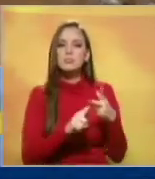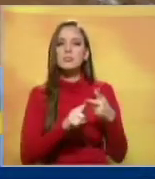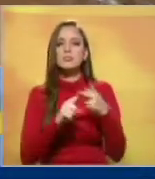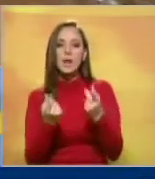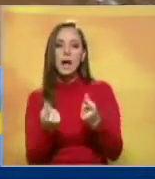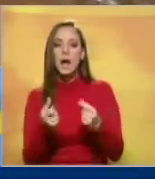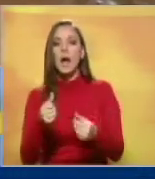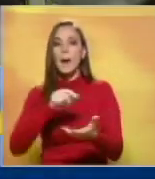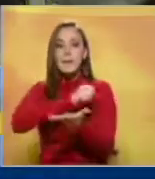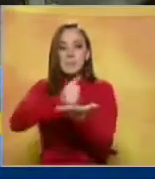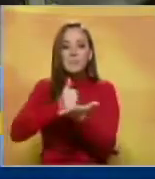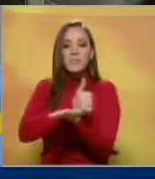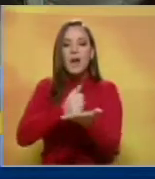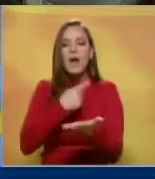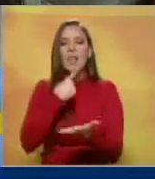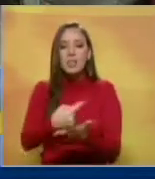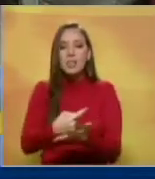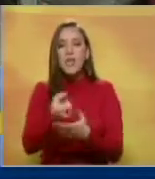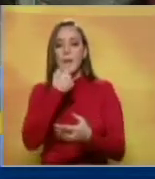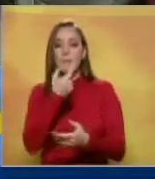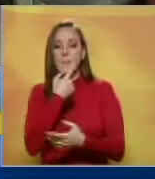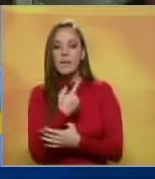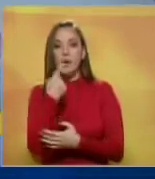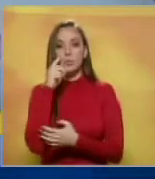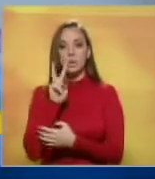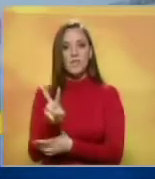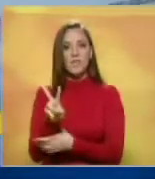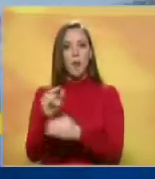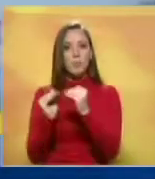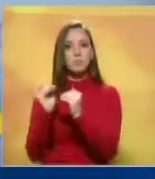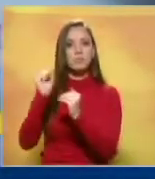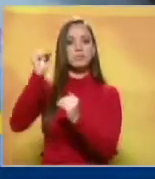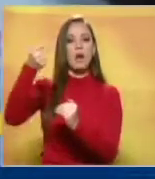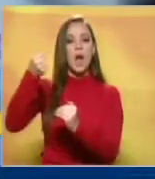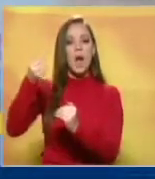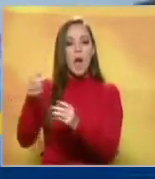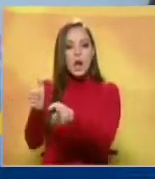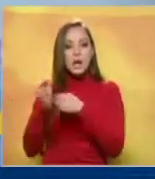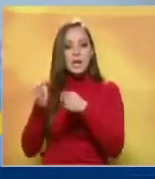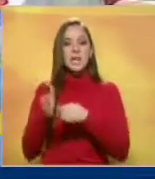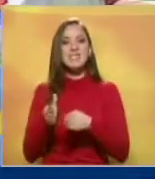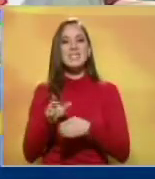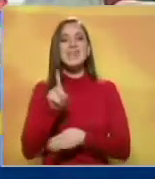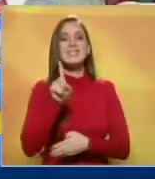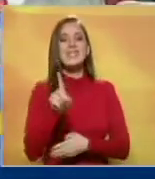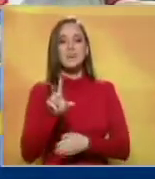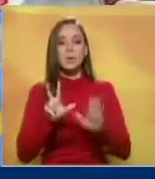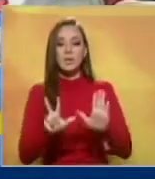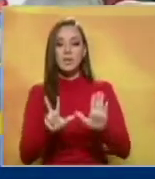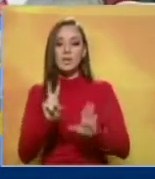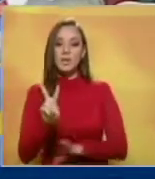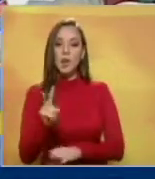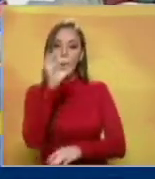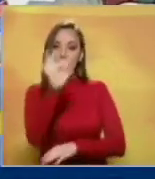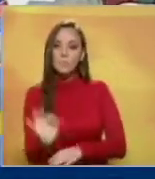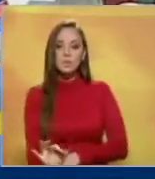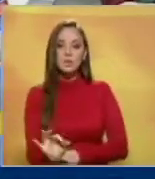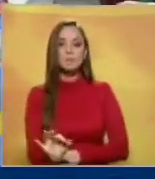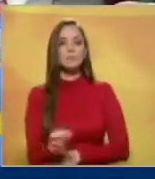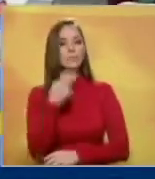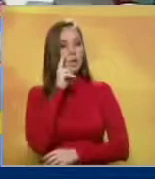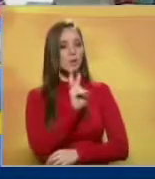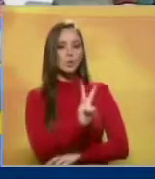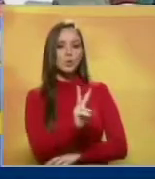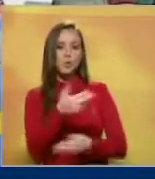que comercializa la empresa se detectaron márgenes de ganancias de hasta 182 por ciento hemos podido detectar a través de las distintas